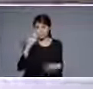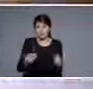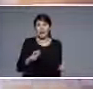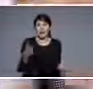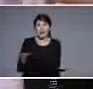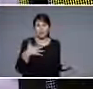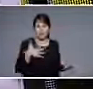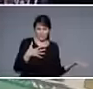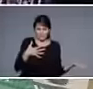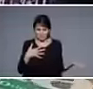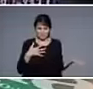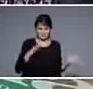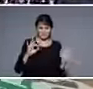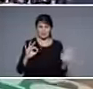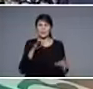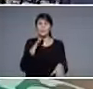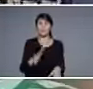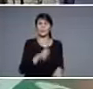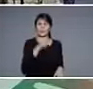¿Por qué bailo así?